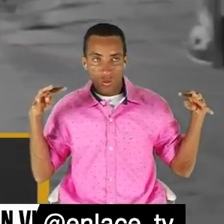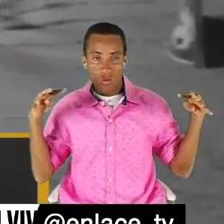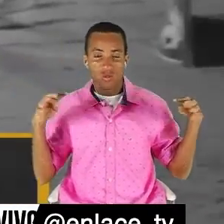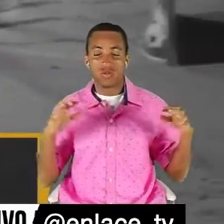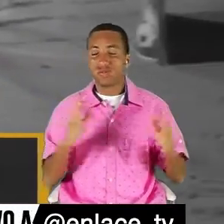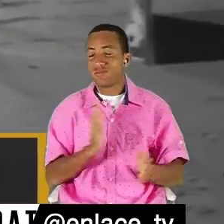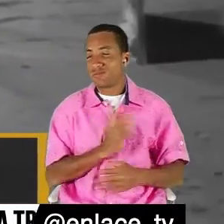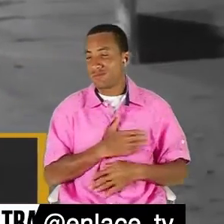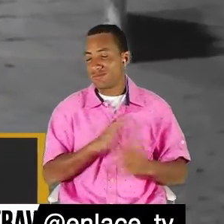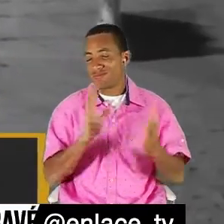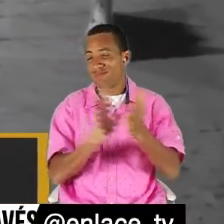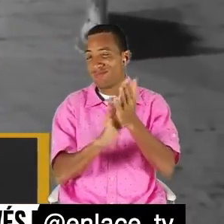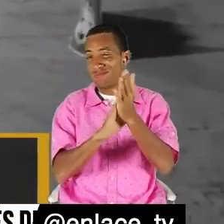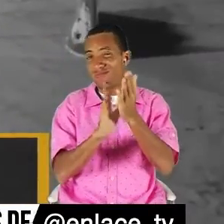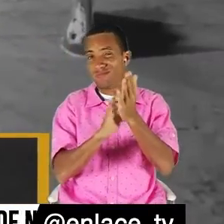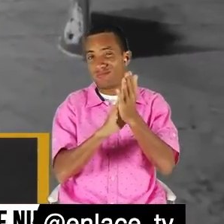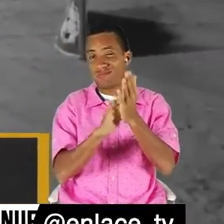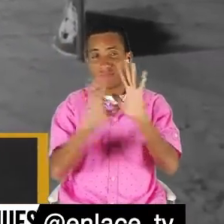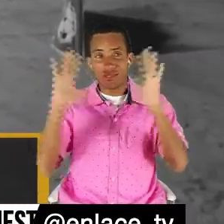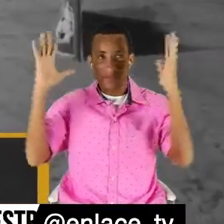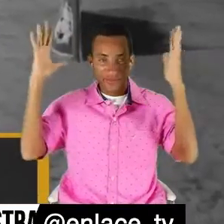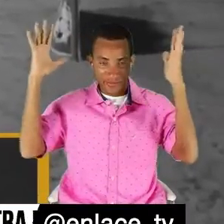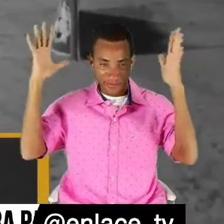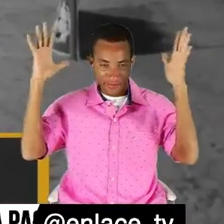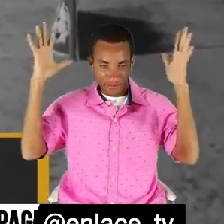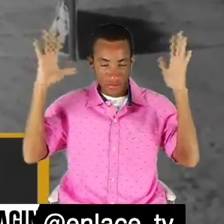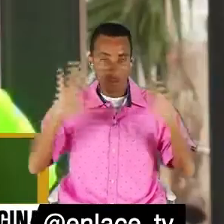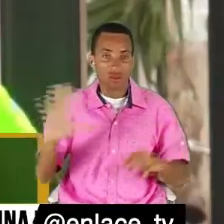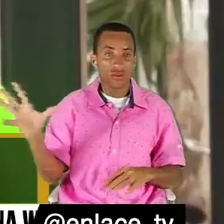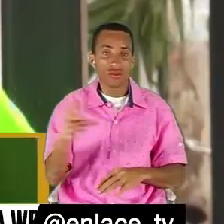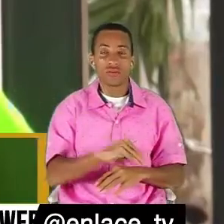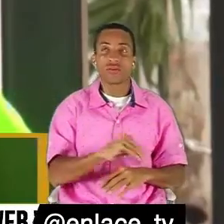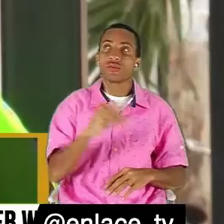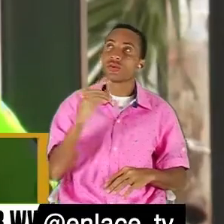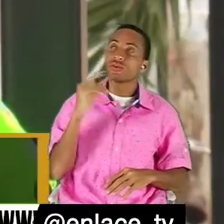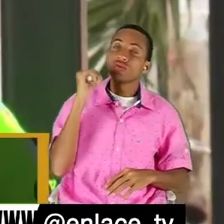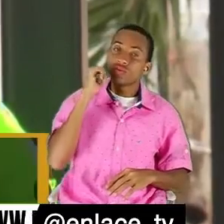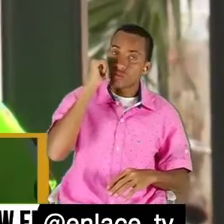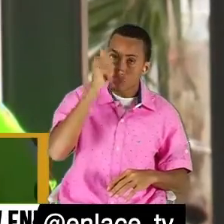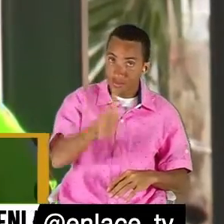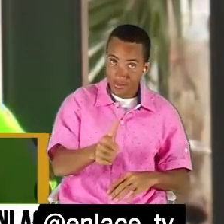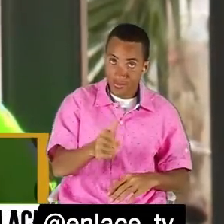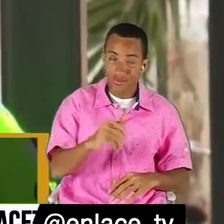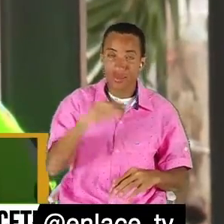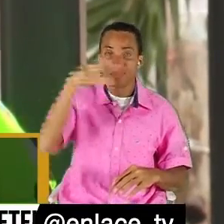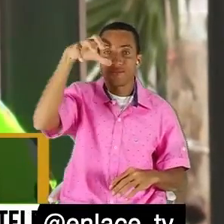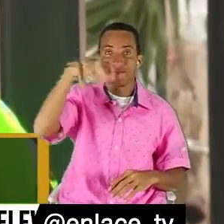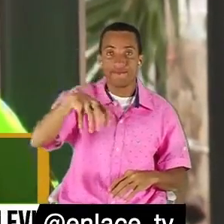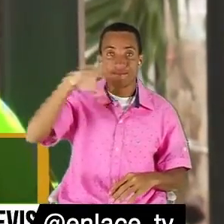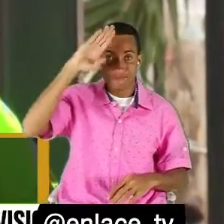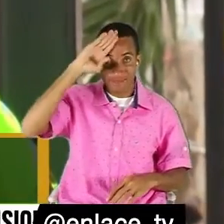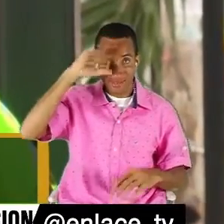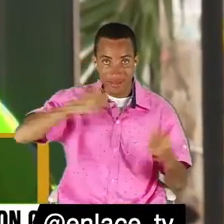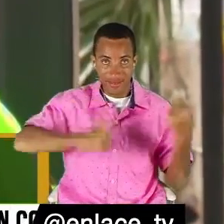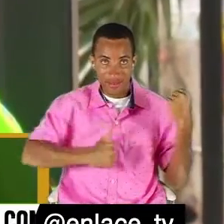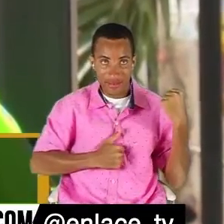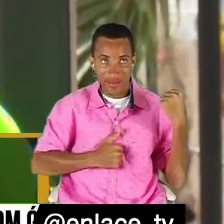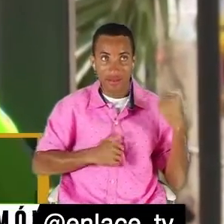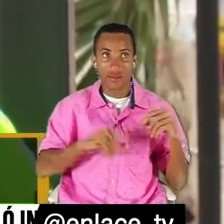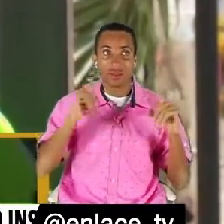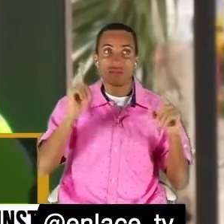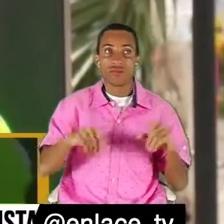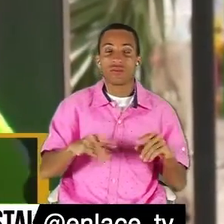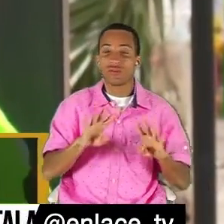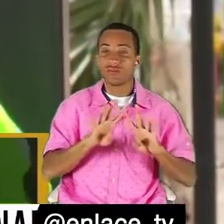aplauso cerrado. Después, el día siguiente, en el batallón, Manuel José Bonelo Carno, que era el comandante nuestro, mandó a formar el